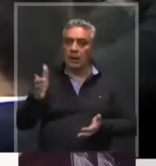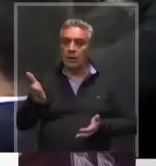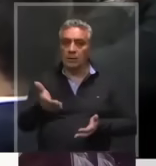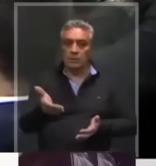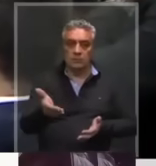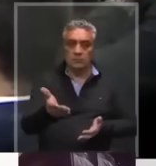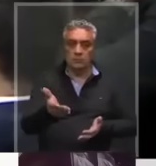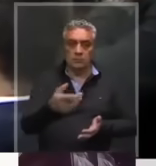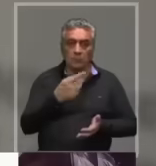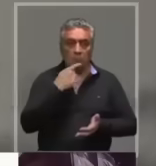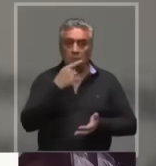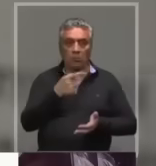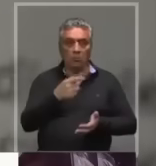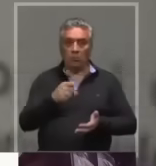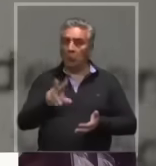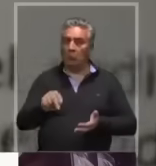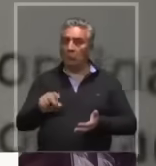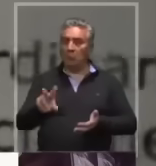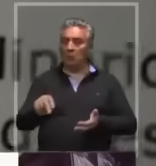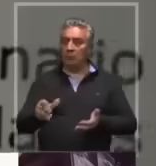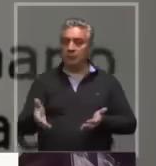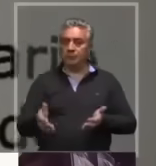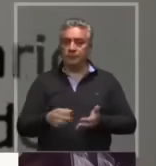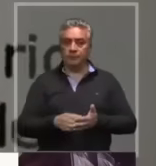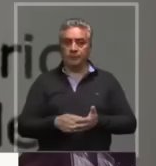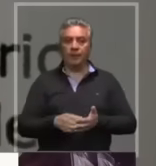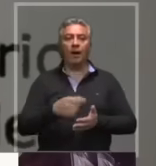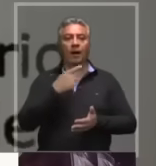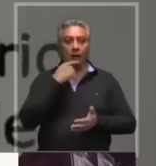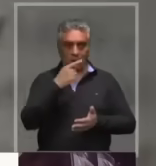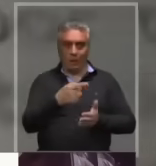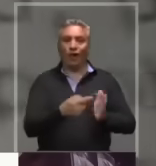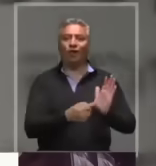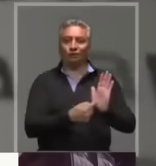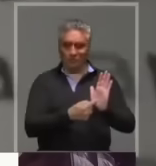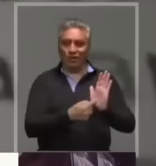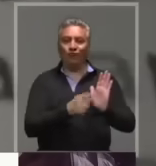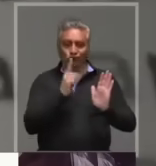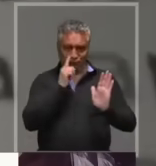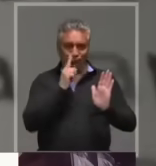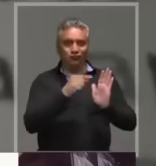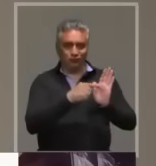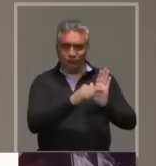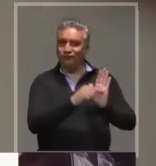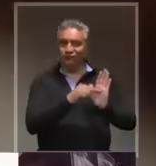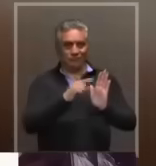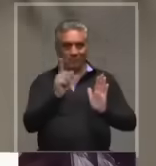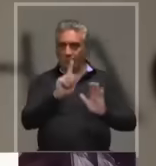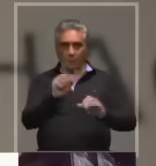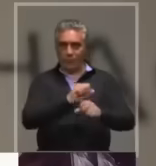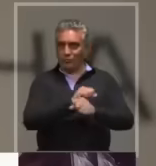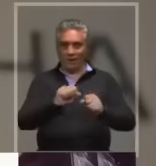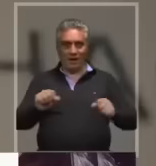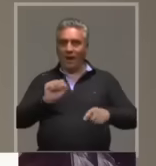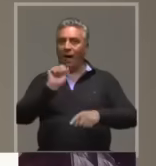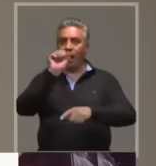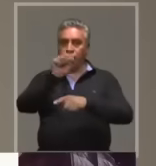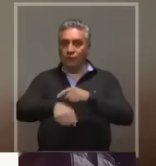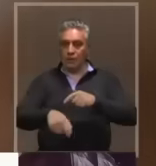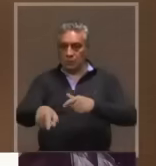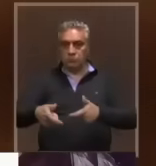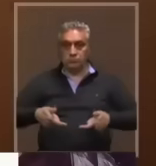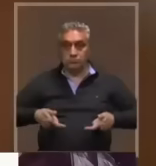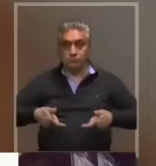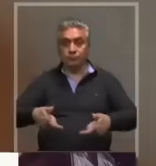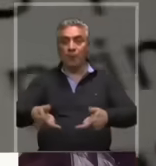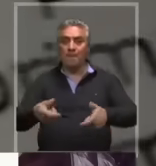No, dijo que no. El documento sí habla, y claro, de que no es posible aprobar la extensión del colector Reñaca